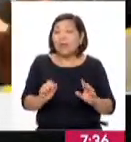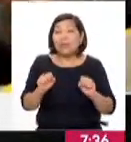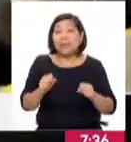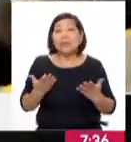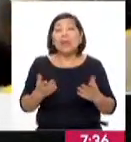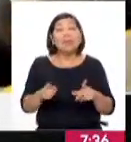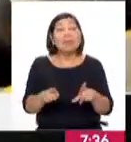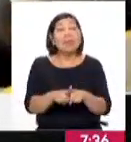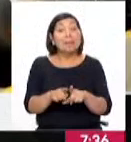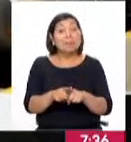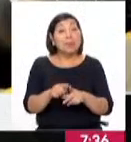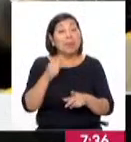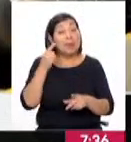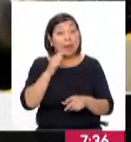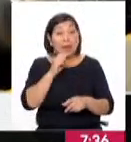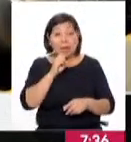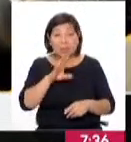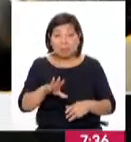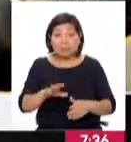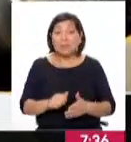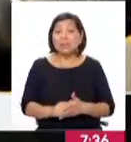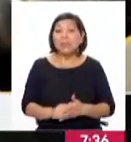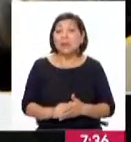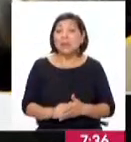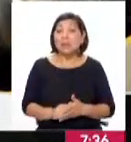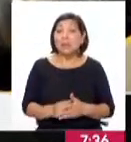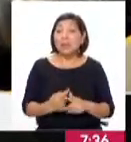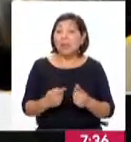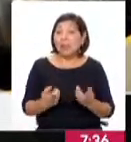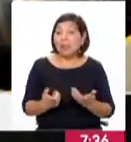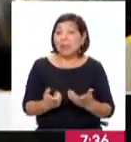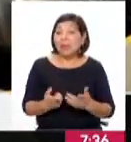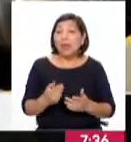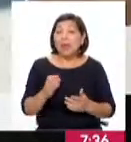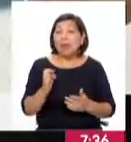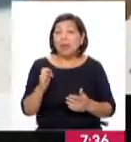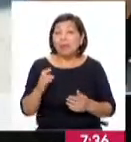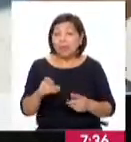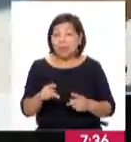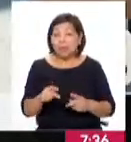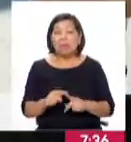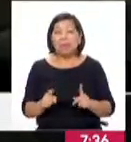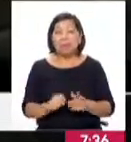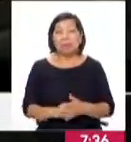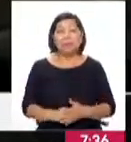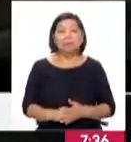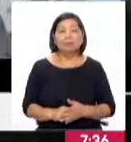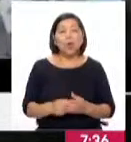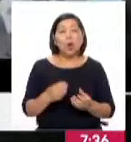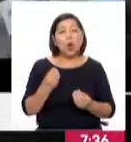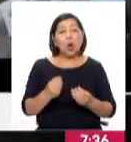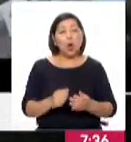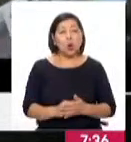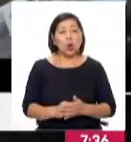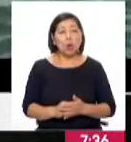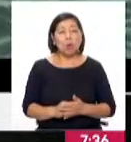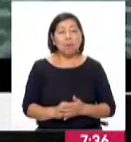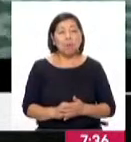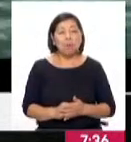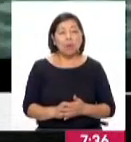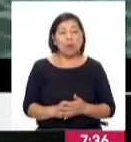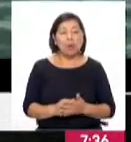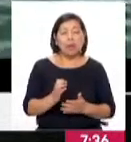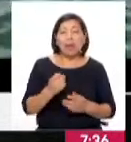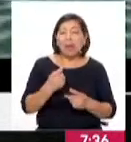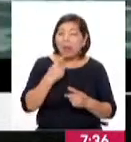que sí también hace mención a la prensa la la el comunicado del incenc no que está también linkeado con el pronóstico estacional